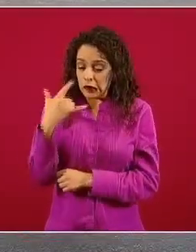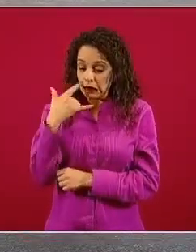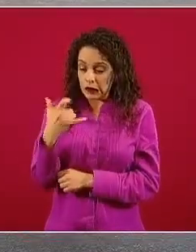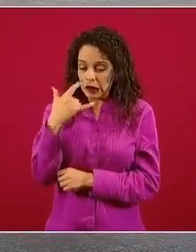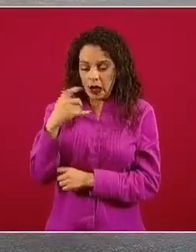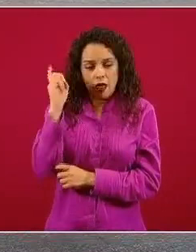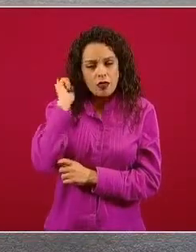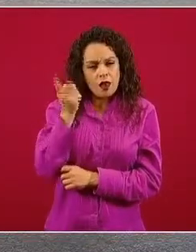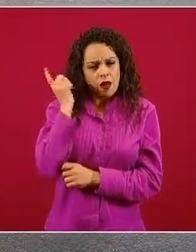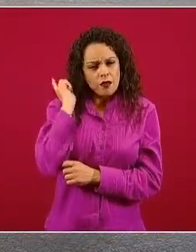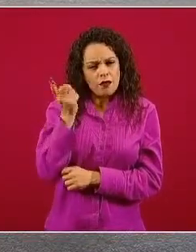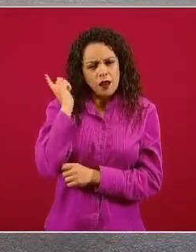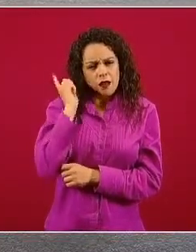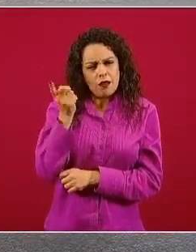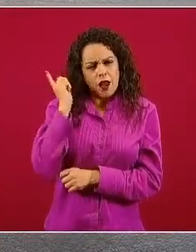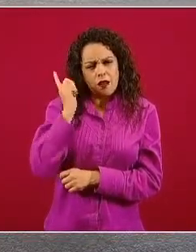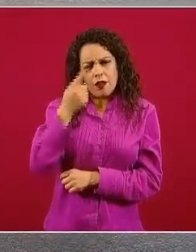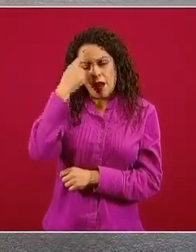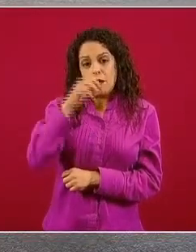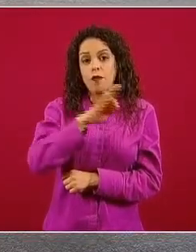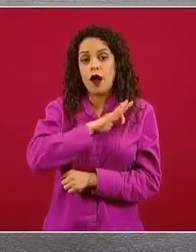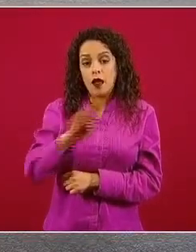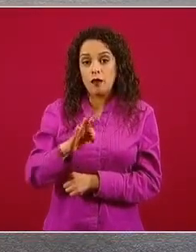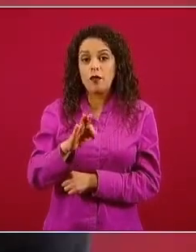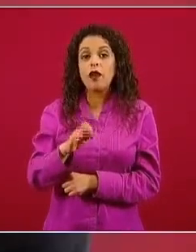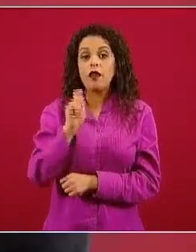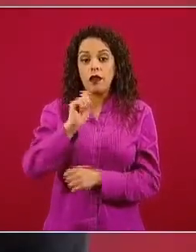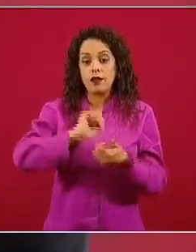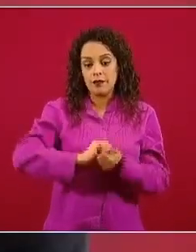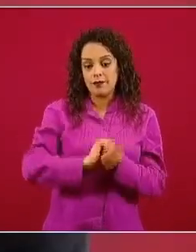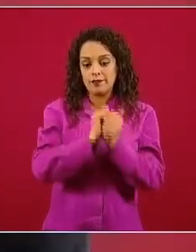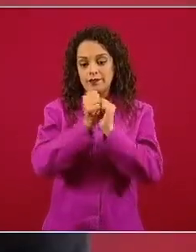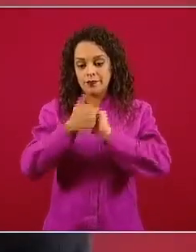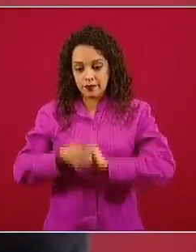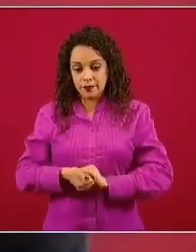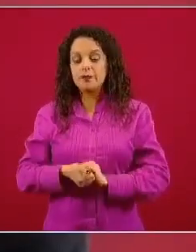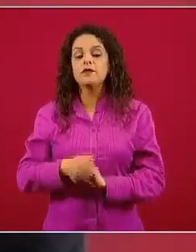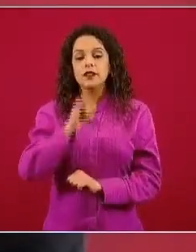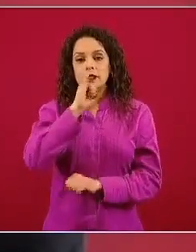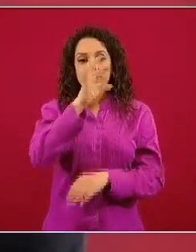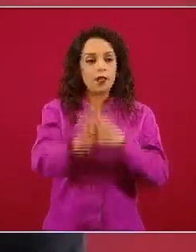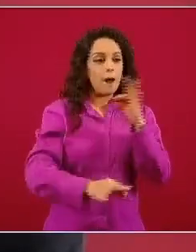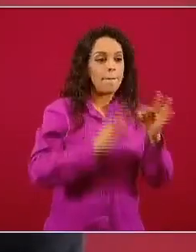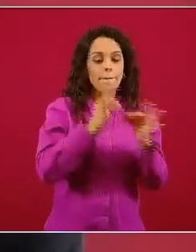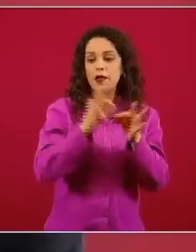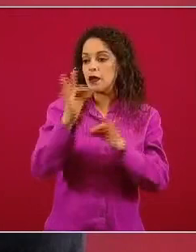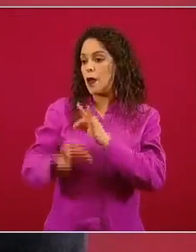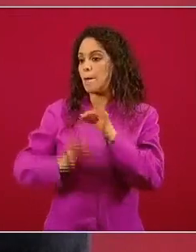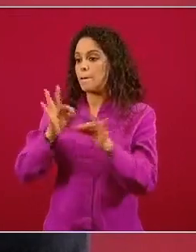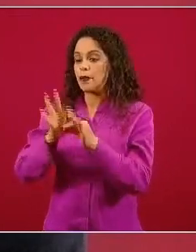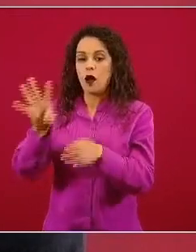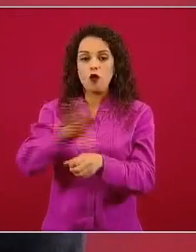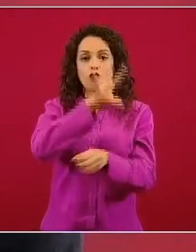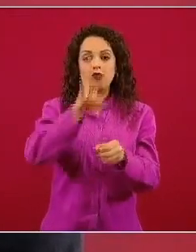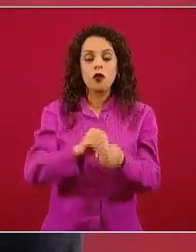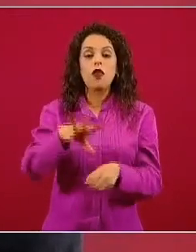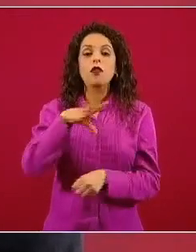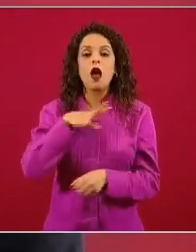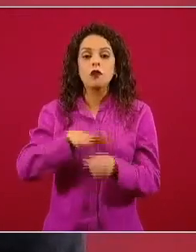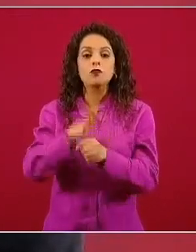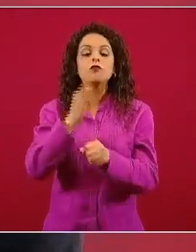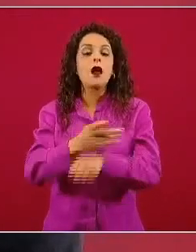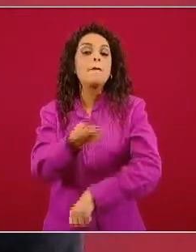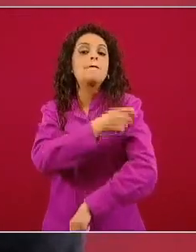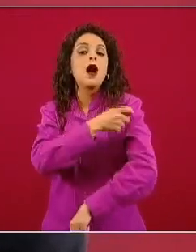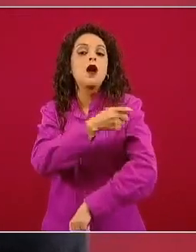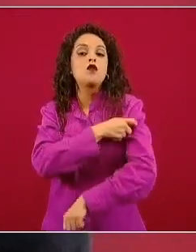y cubrir, lograr las metas que se traducen en coberturas de vacunación para la población en el día a día, es un